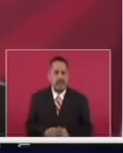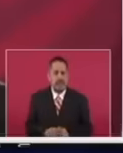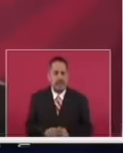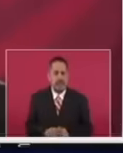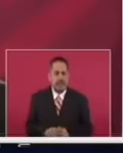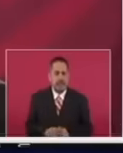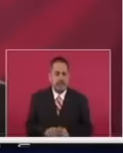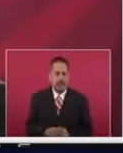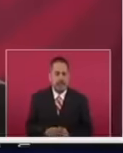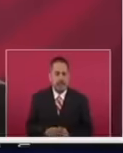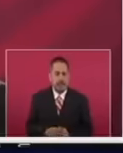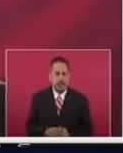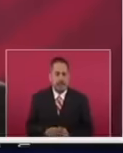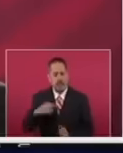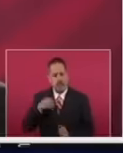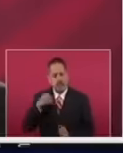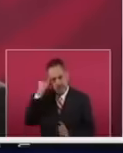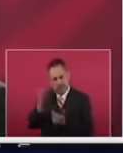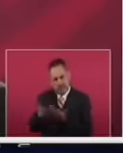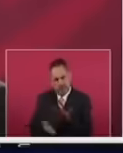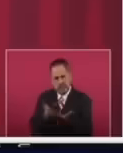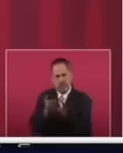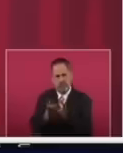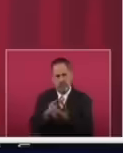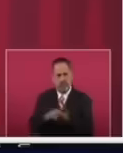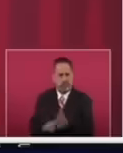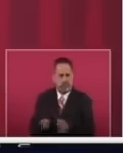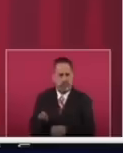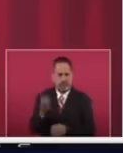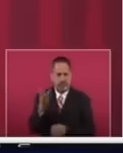participar yo propondría a